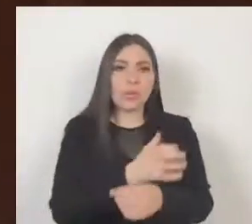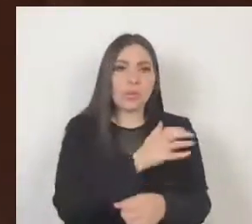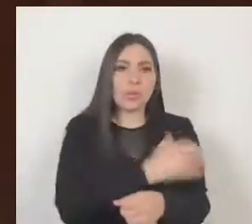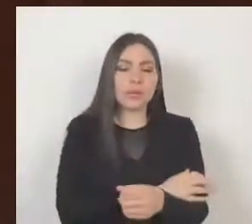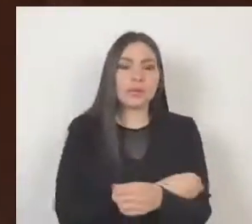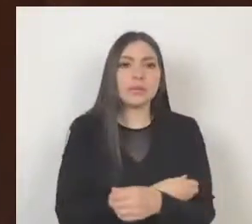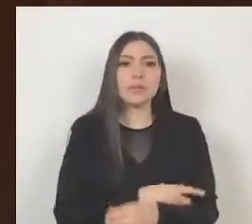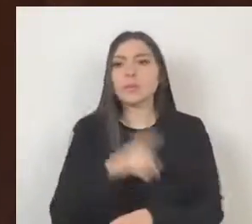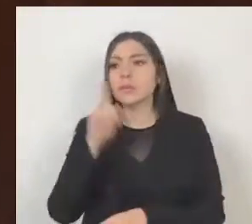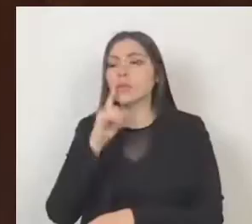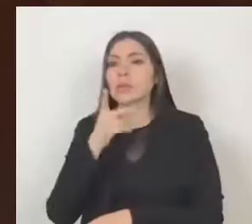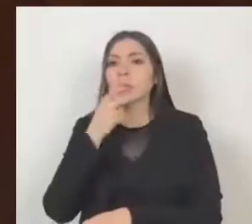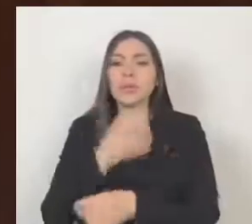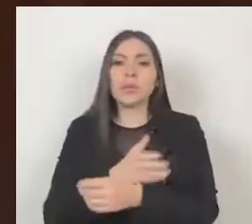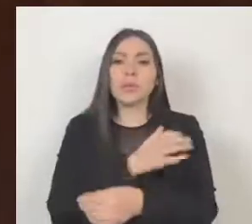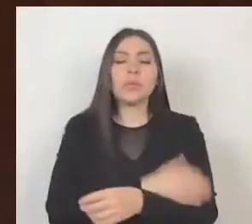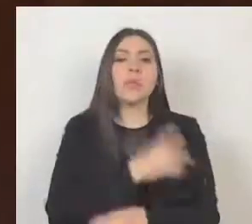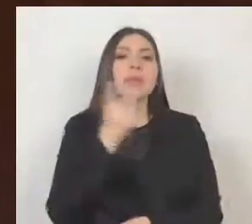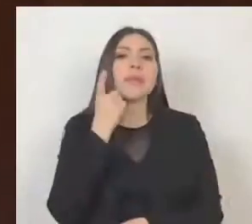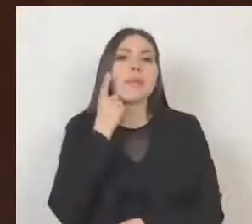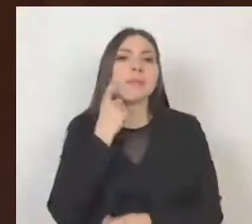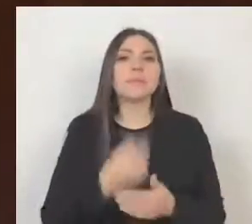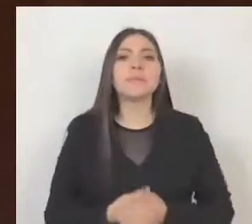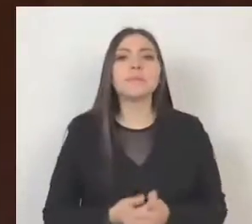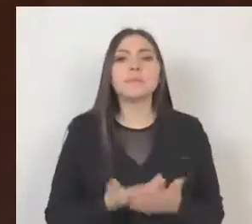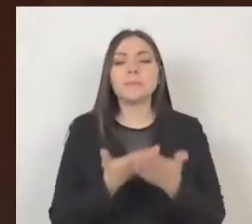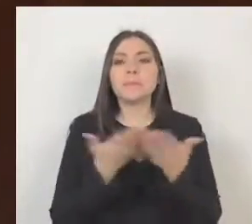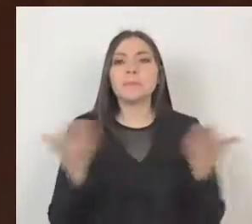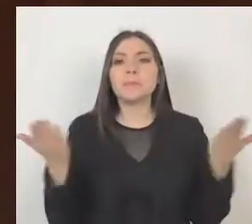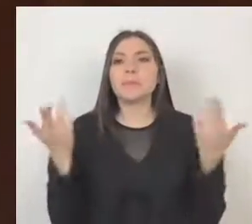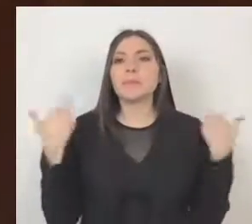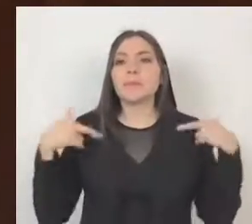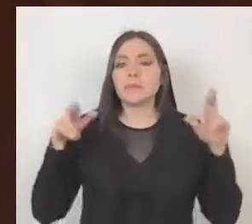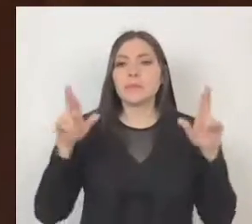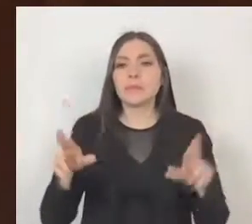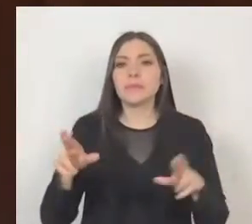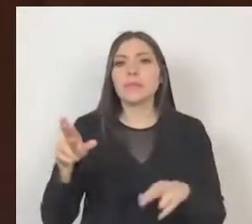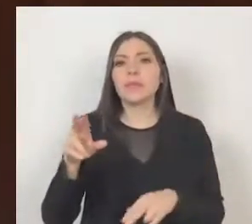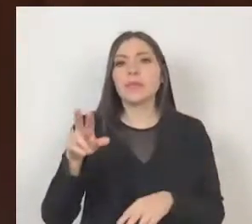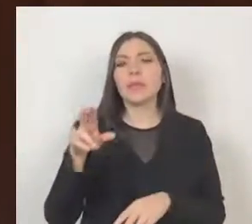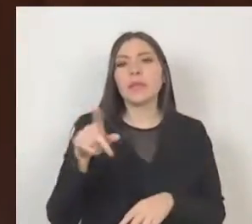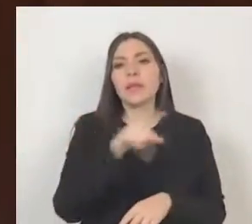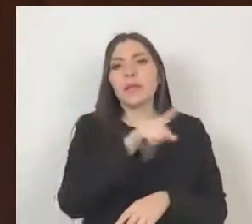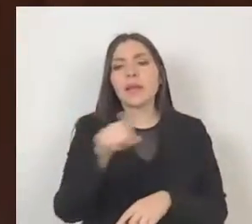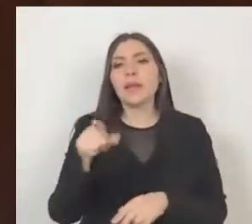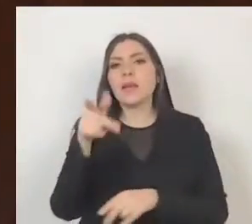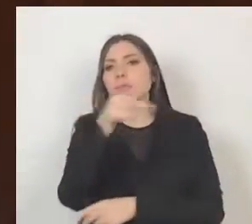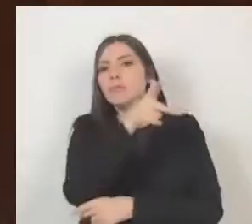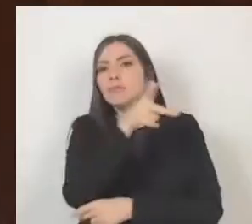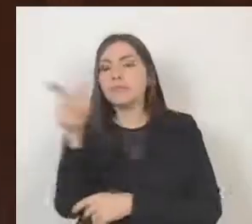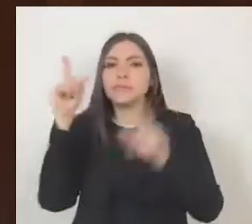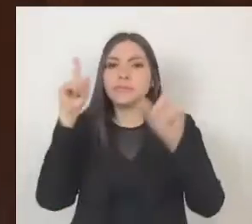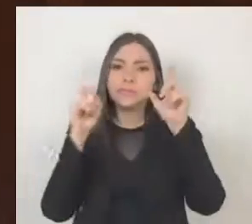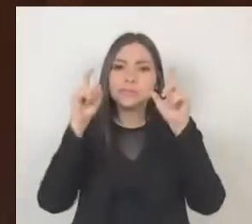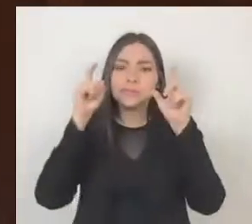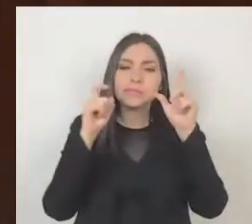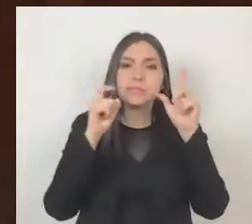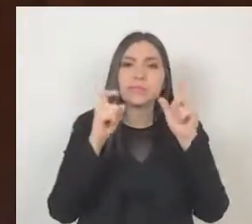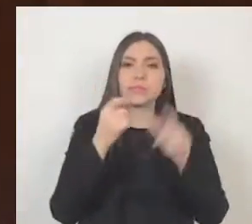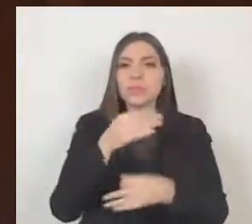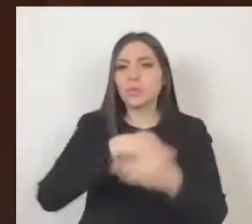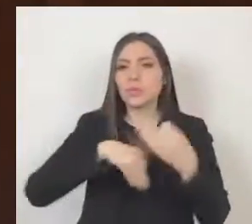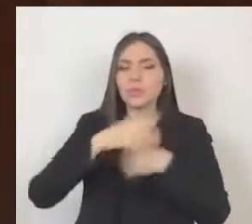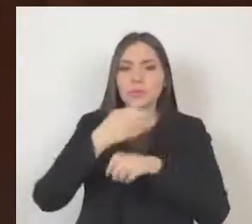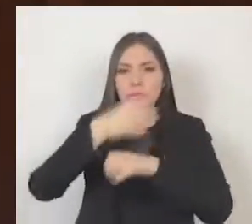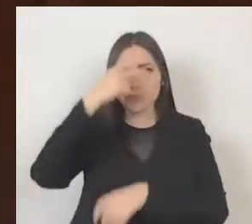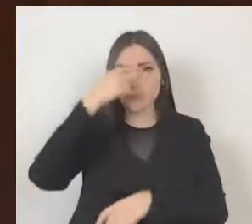compañeras diputados, a los representantes de los medios de comunicación, mexiquenses todos. Quien suscribe, diputado